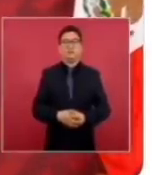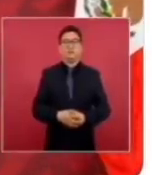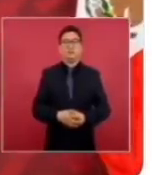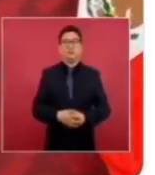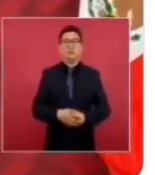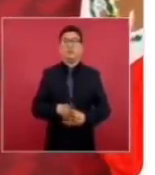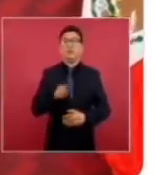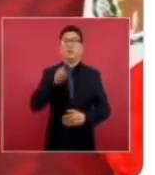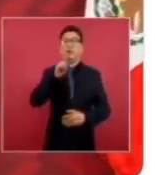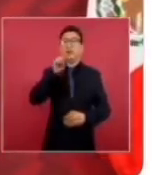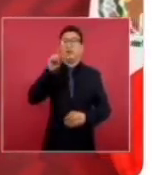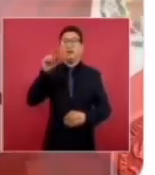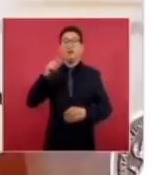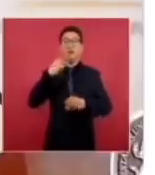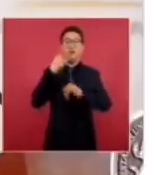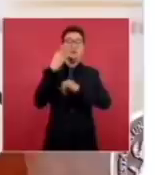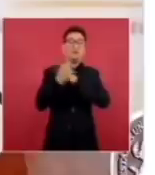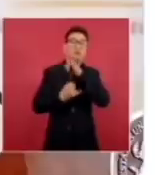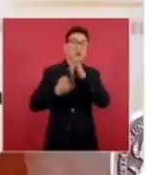international